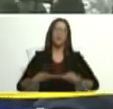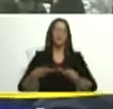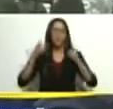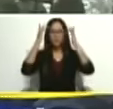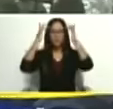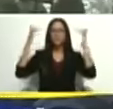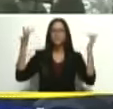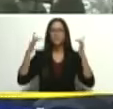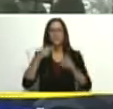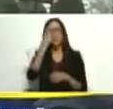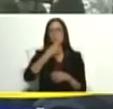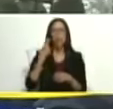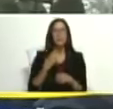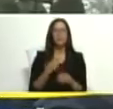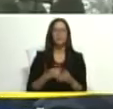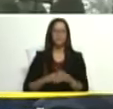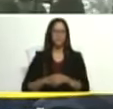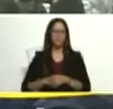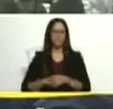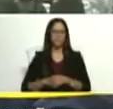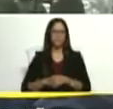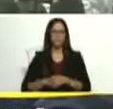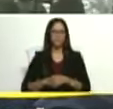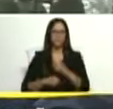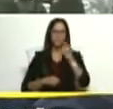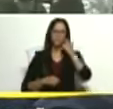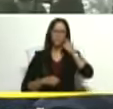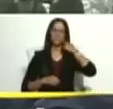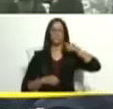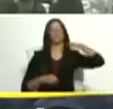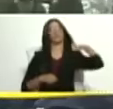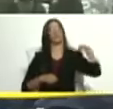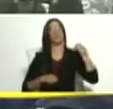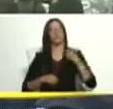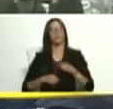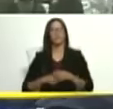creatividad, compromiso, inteligencia.